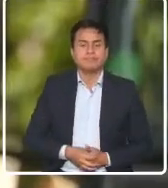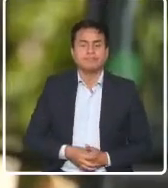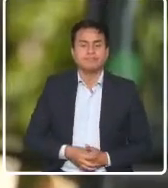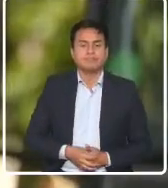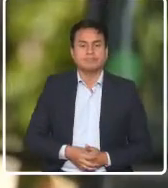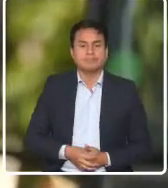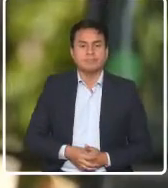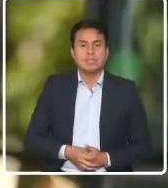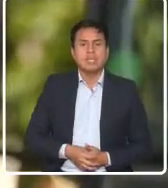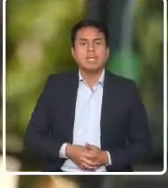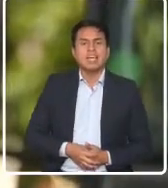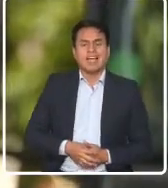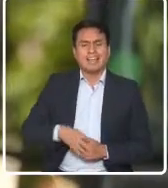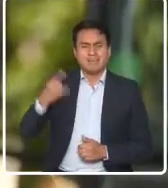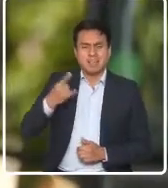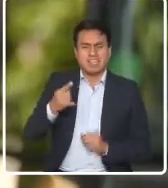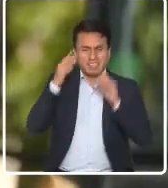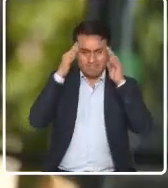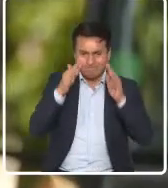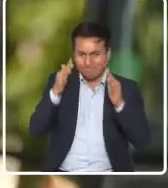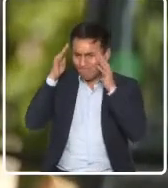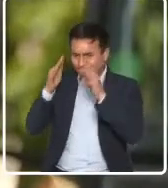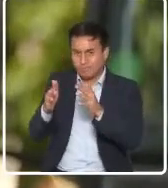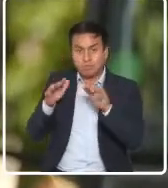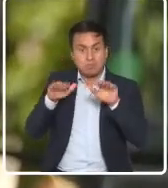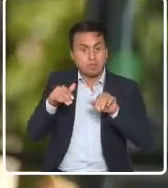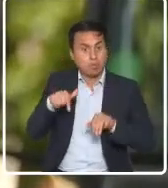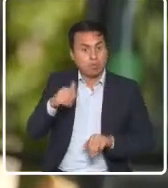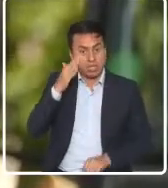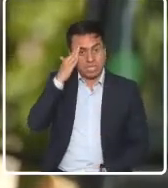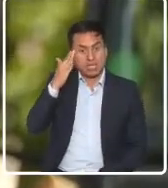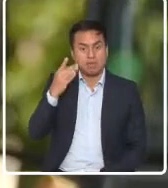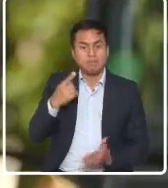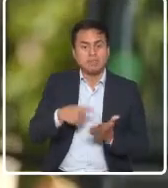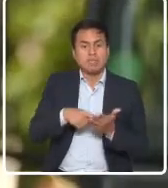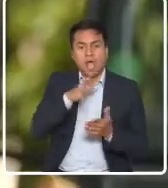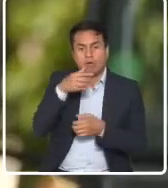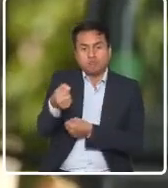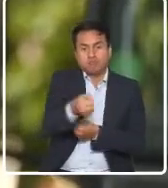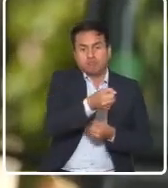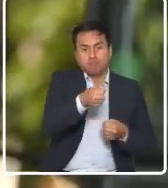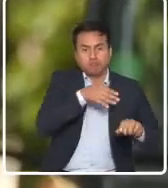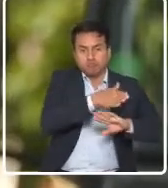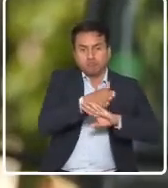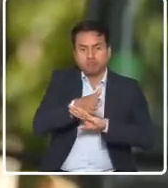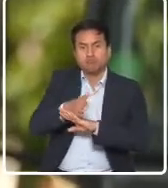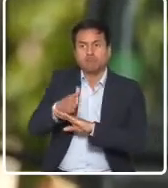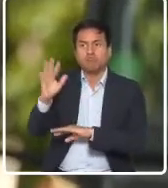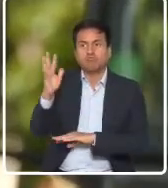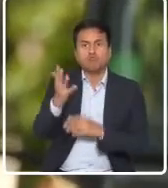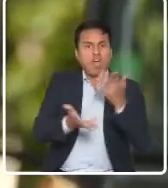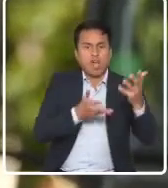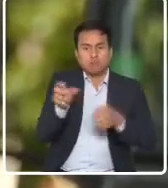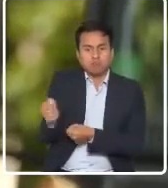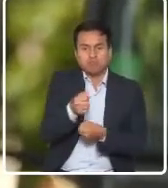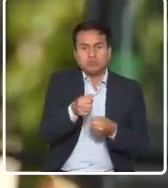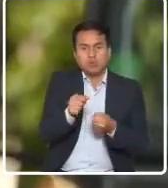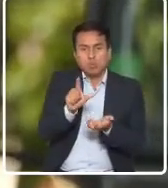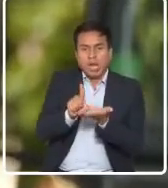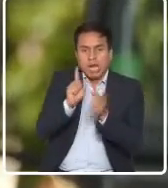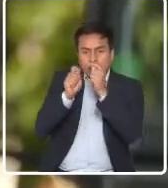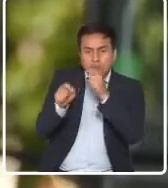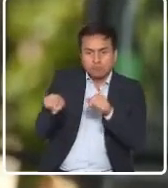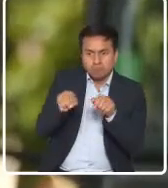y en cada emergencia. Y hoy día mismo tenemos a miles de brigadistas en terreno para poder combatir el fuego y patrullar las zonas de